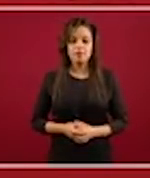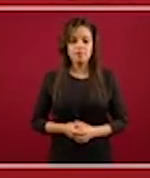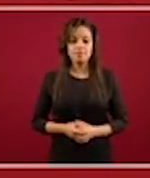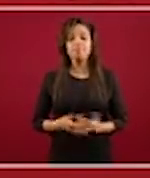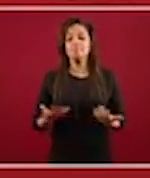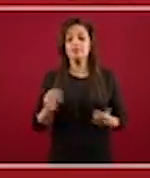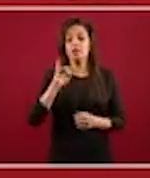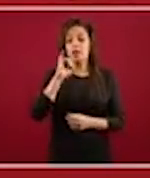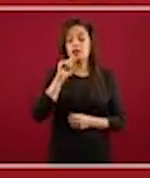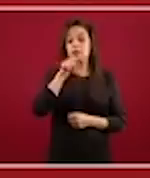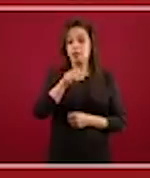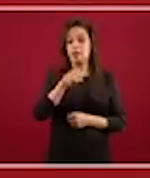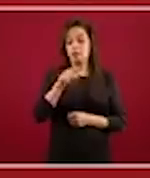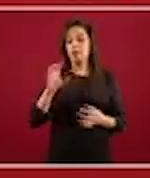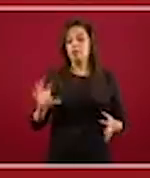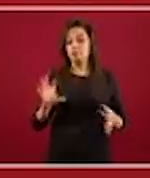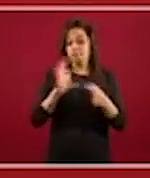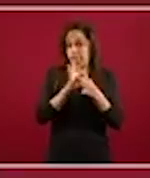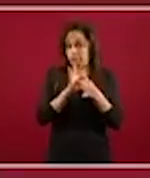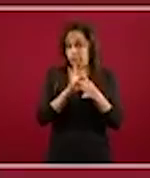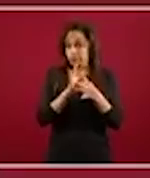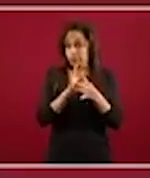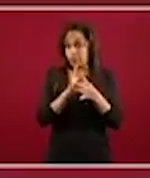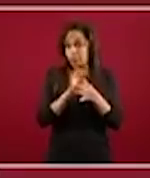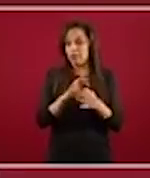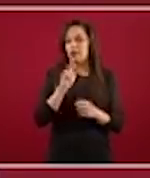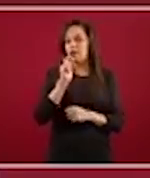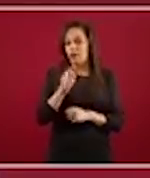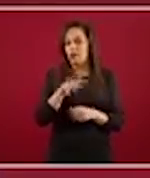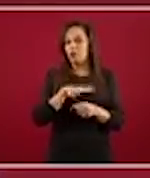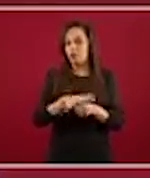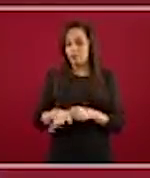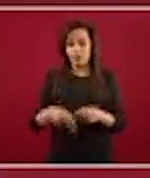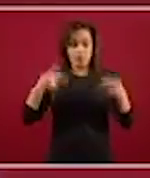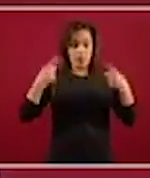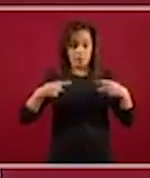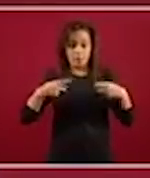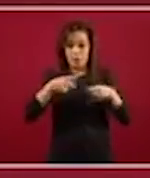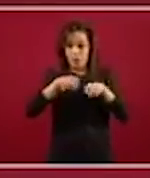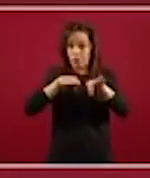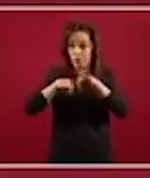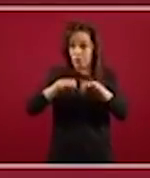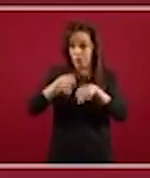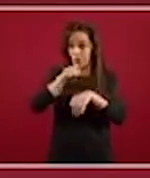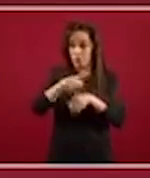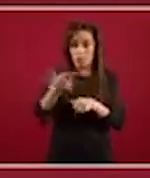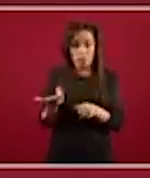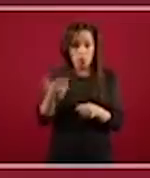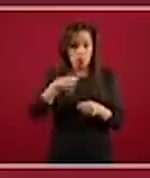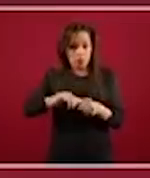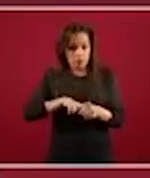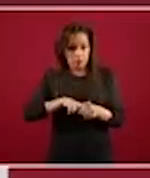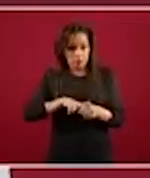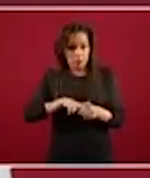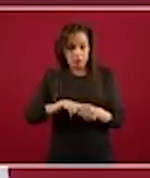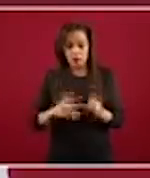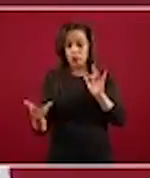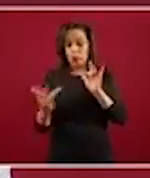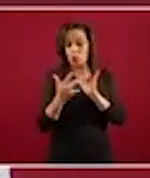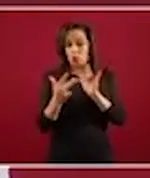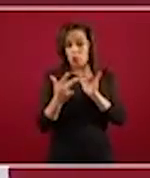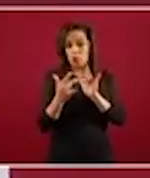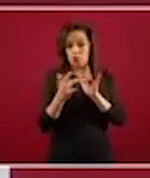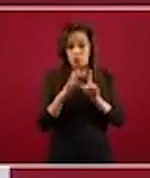corresponde es lo siguiente: el personal de salud directamente en contacto con